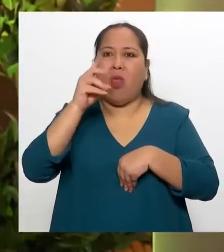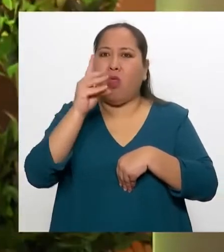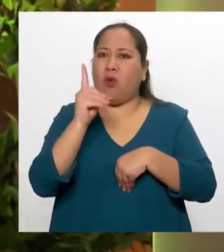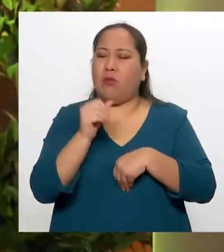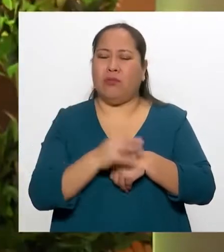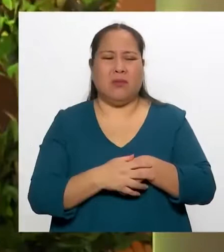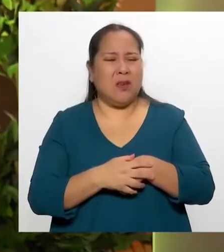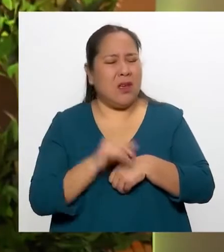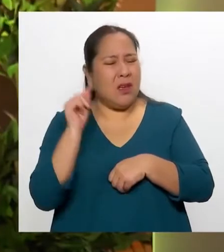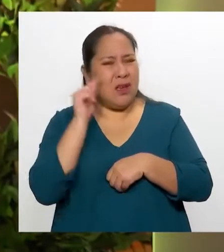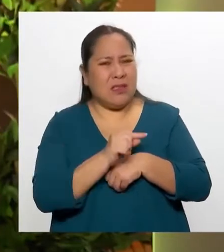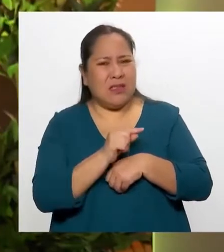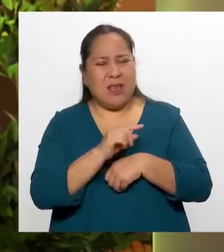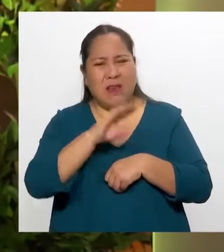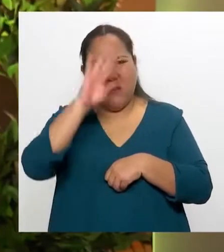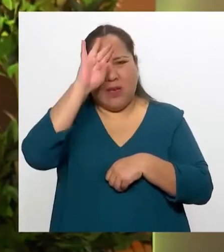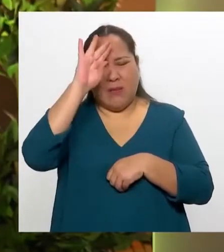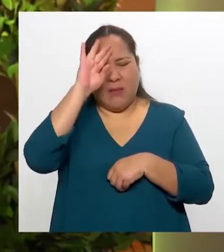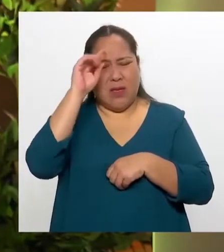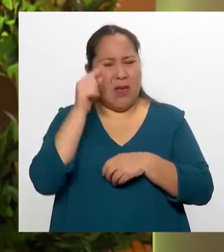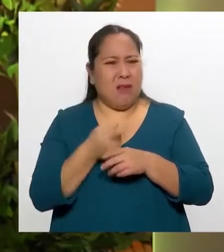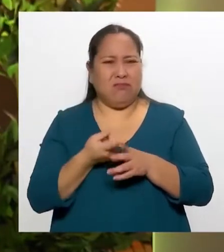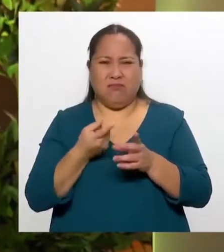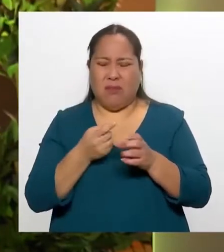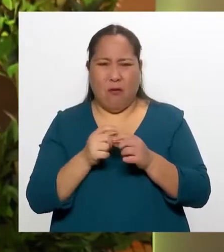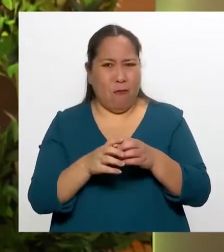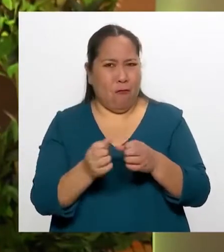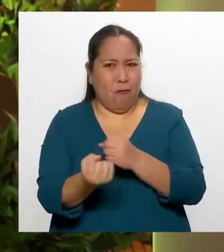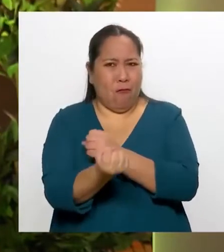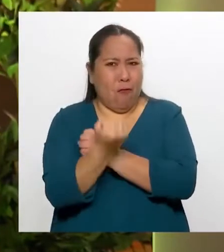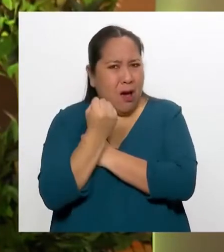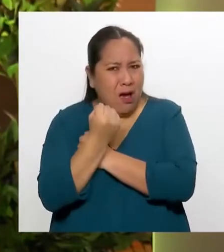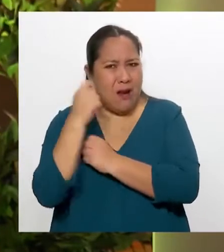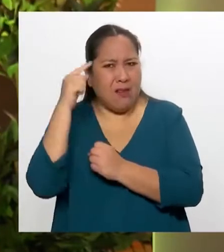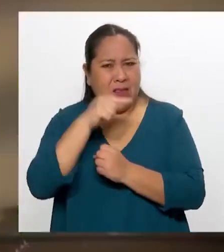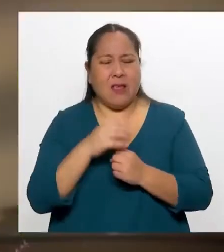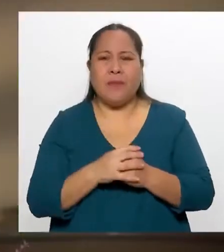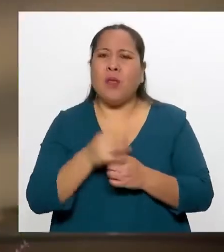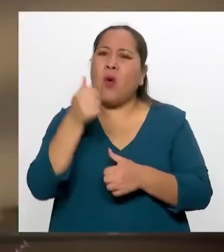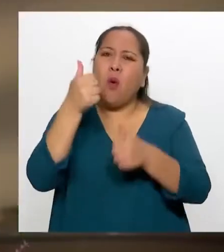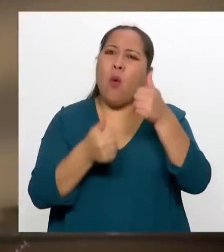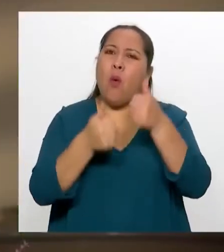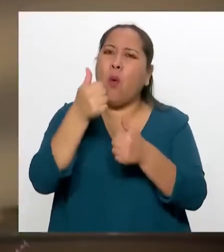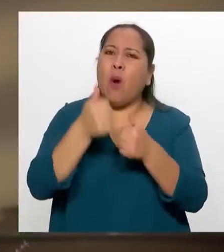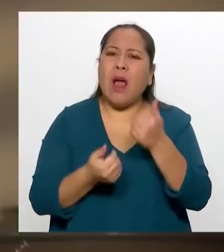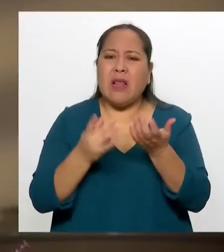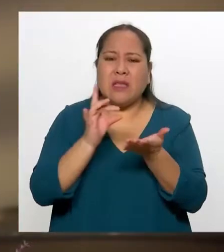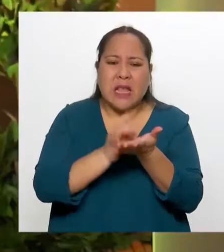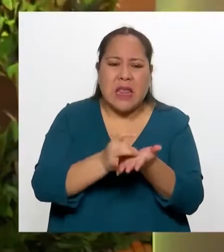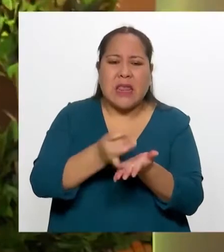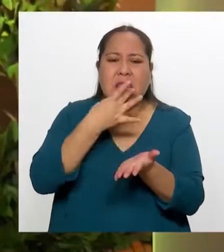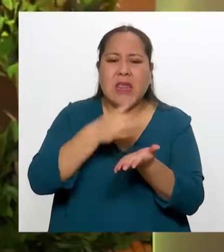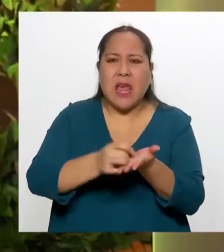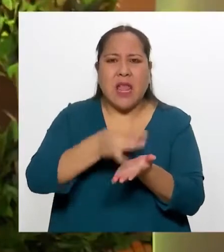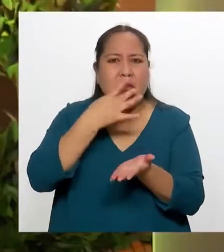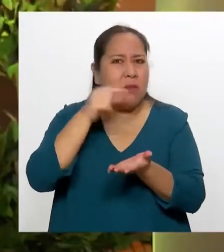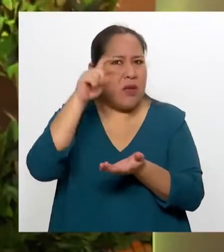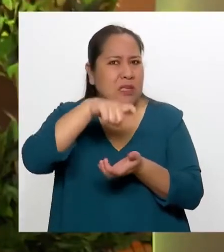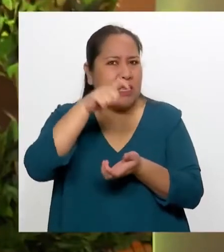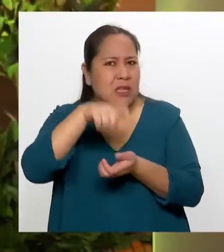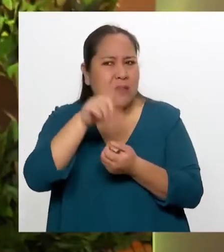Bastante fuerte entonces este tema de la fibrosis quística. ¿Cuál sería el tratamiento